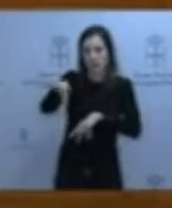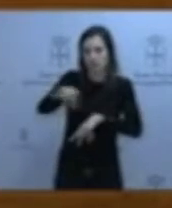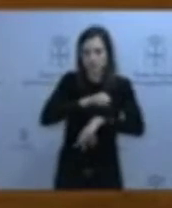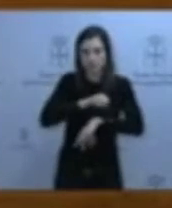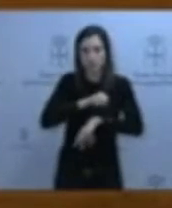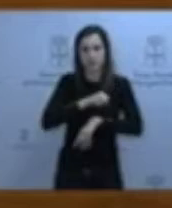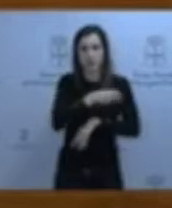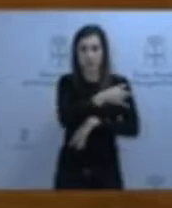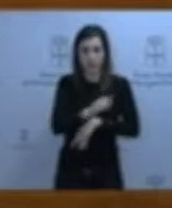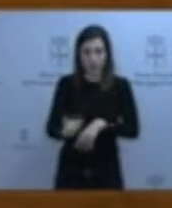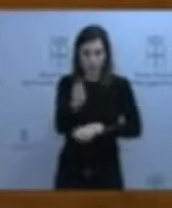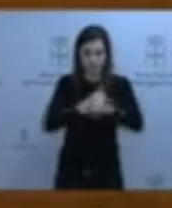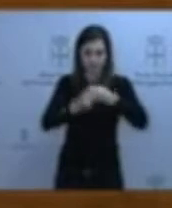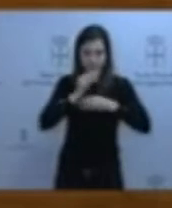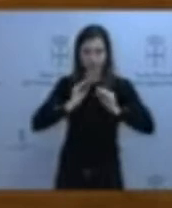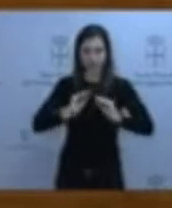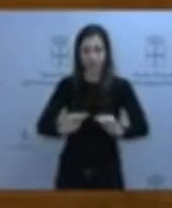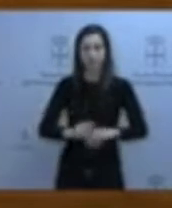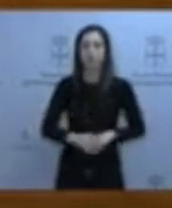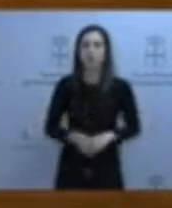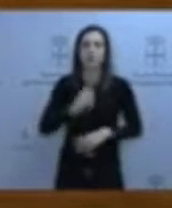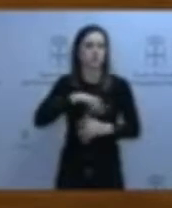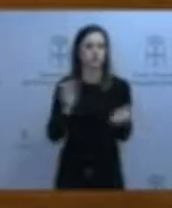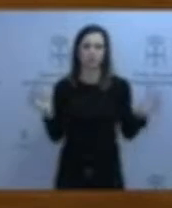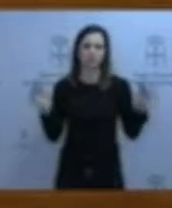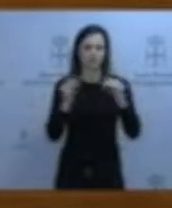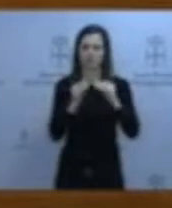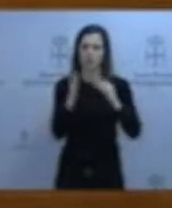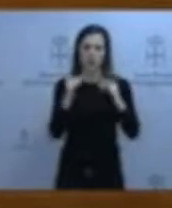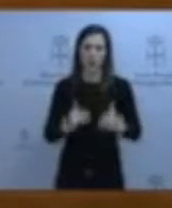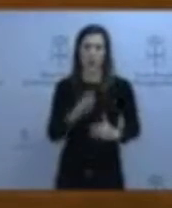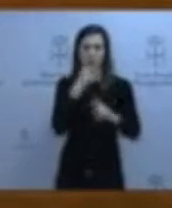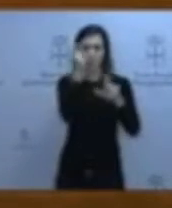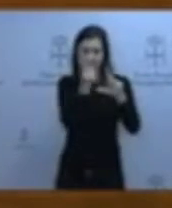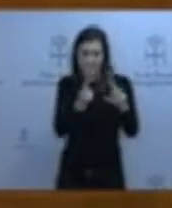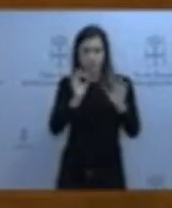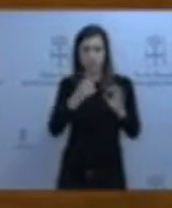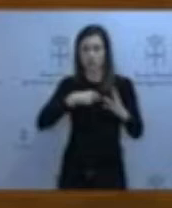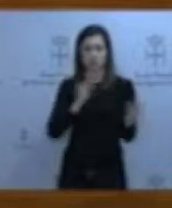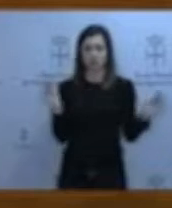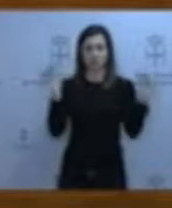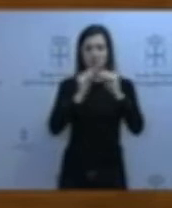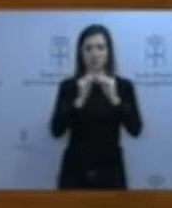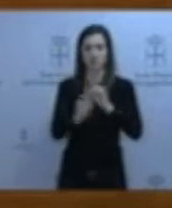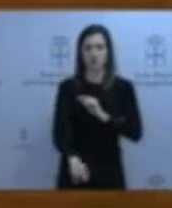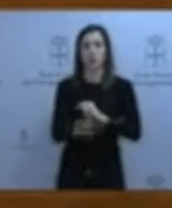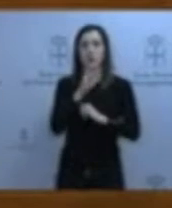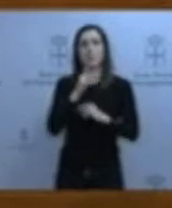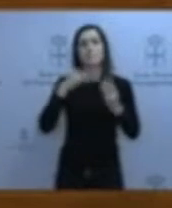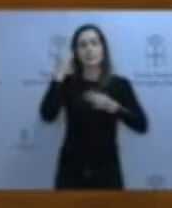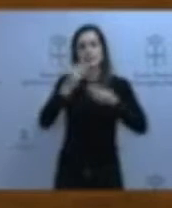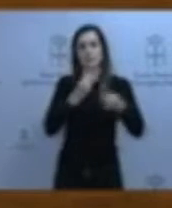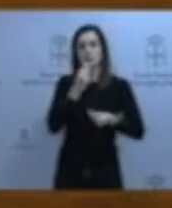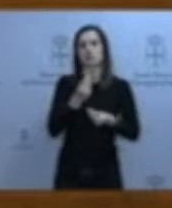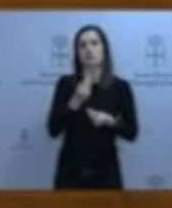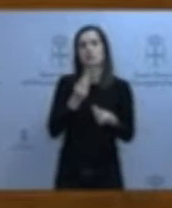autónoma, que no compartimos. Es un diseño que no compartimos porque consideramos que una